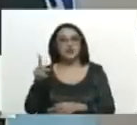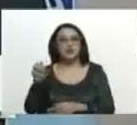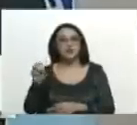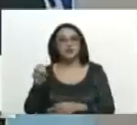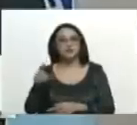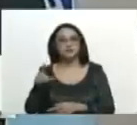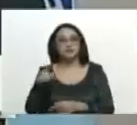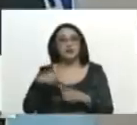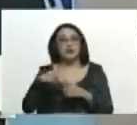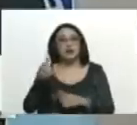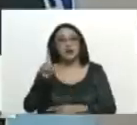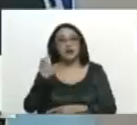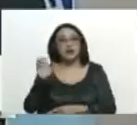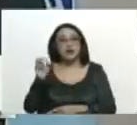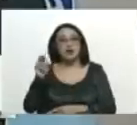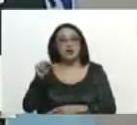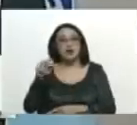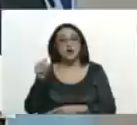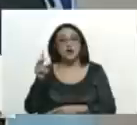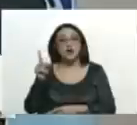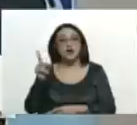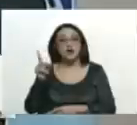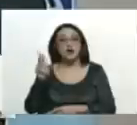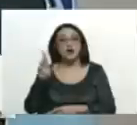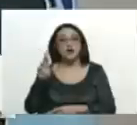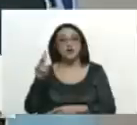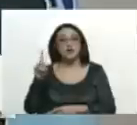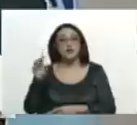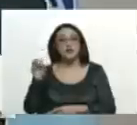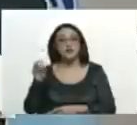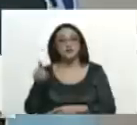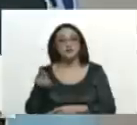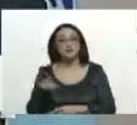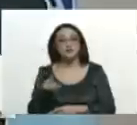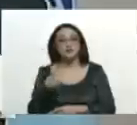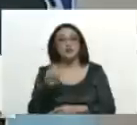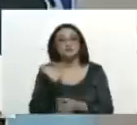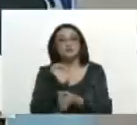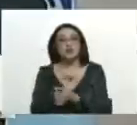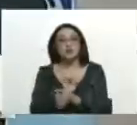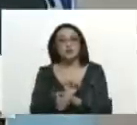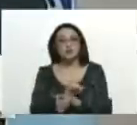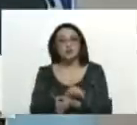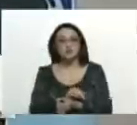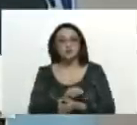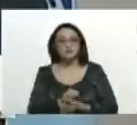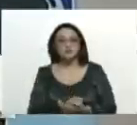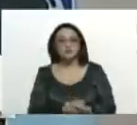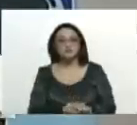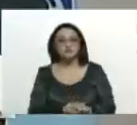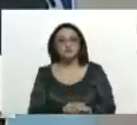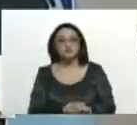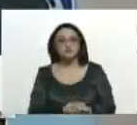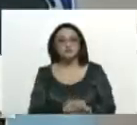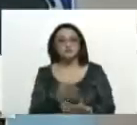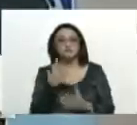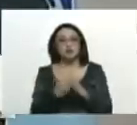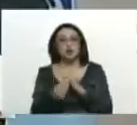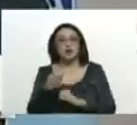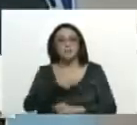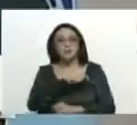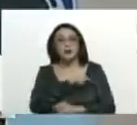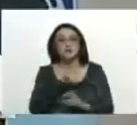Leonardo Torres Fernando Bermúdez corrijo tiene orden de aprehensión está prófugo en España